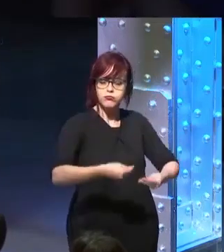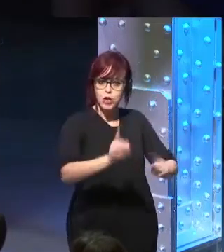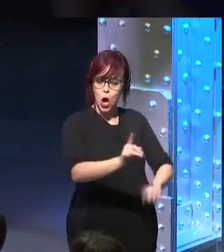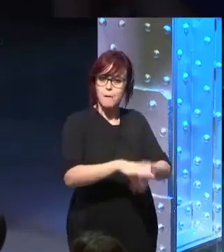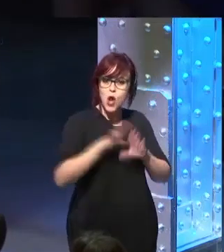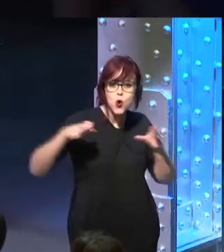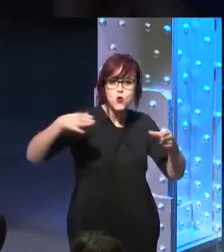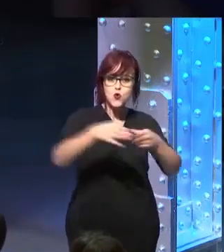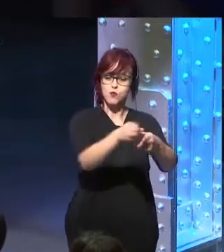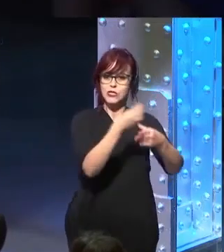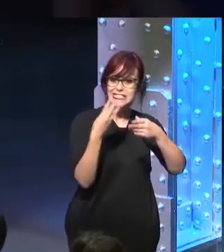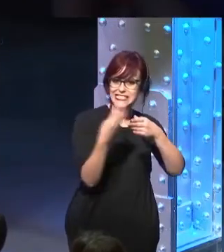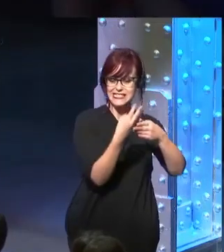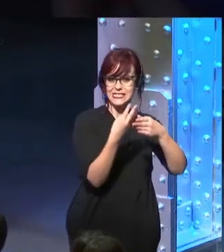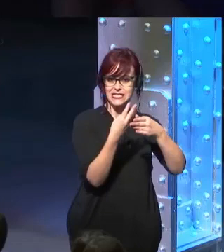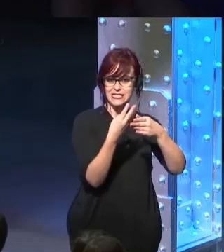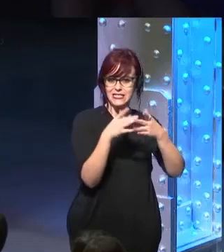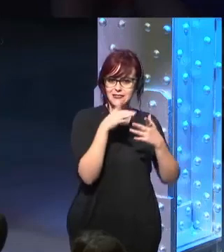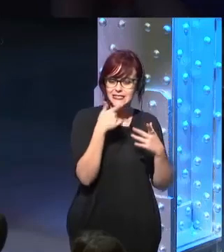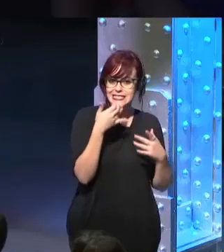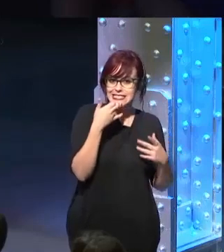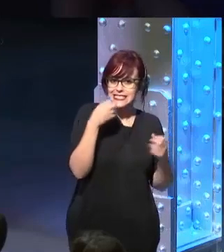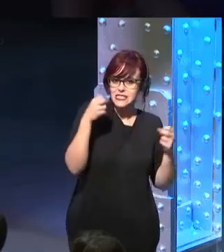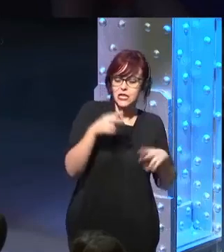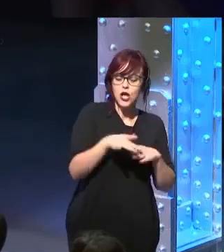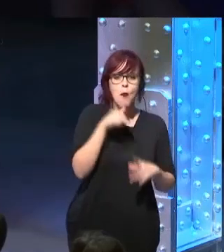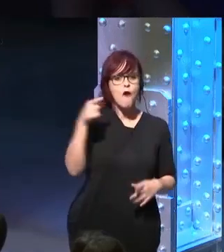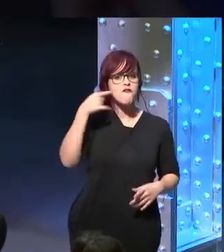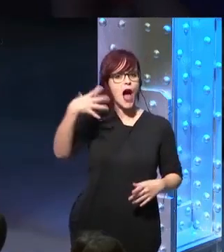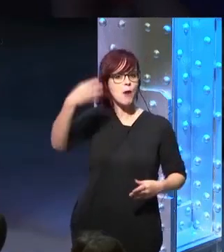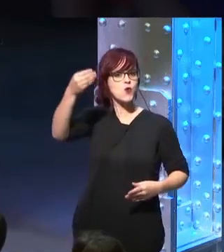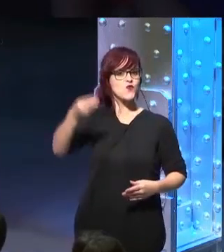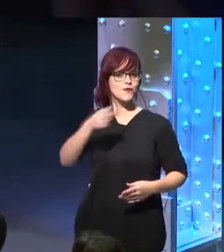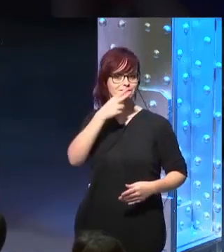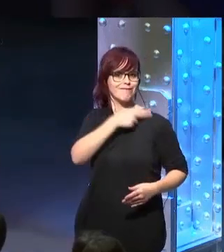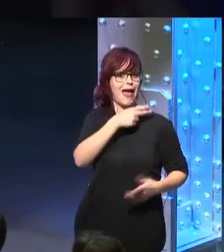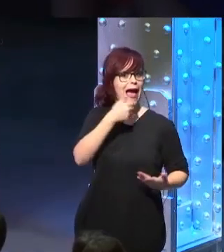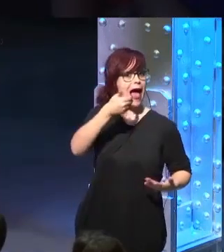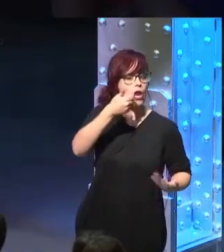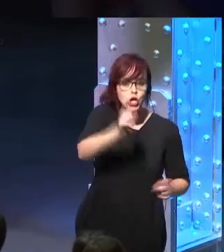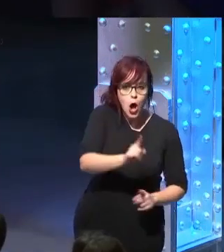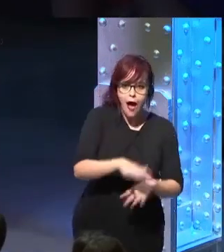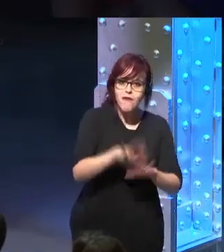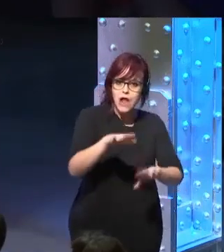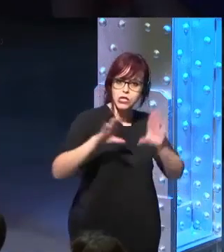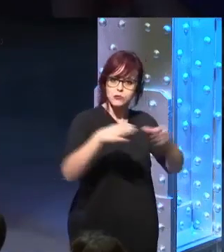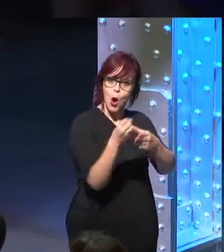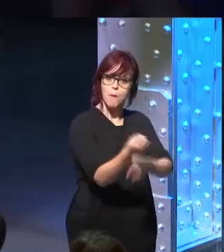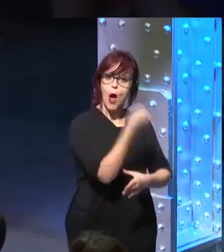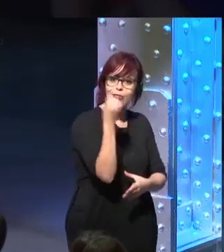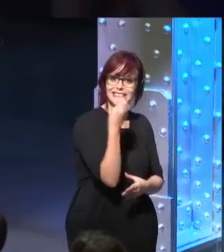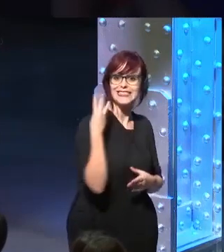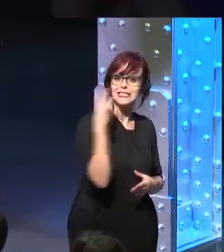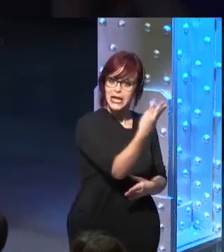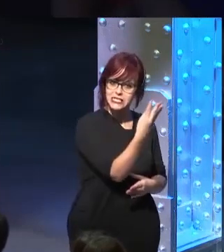pero todas juntas, sin ese halo de celebridad, han tenido el poder para conseguir hacer lo que querían hacer de